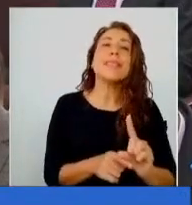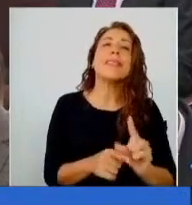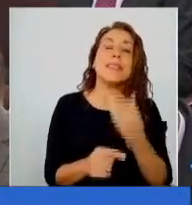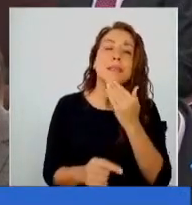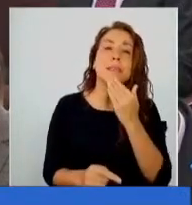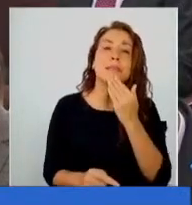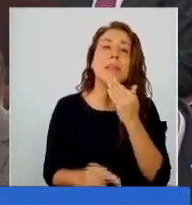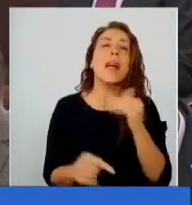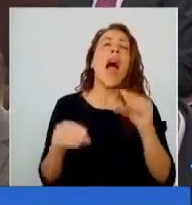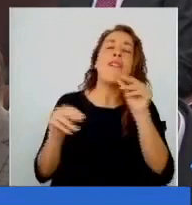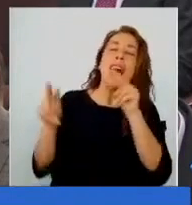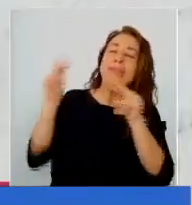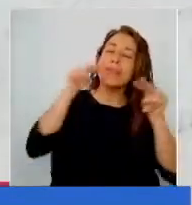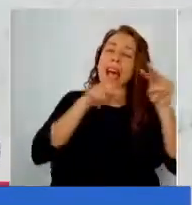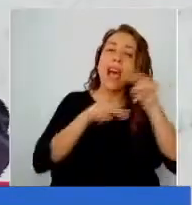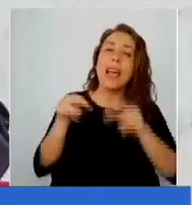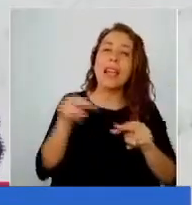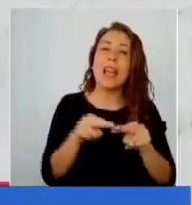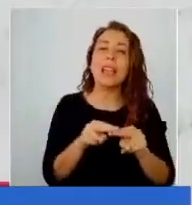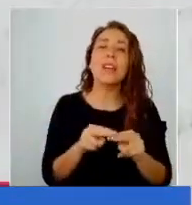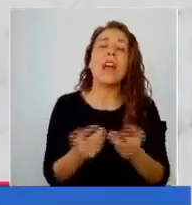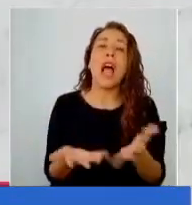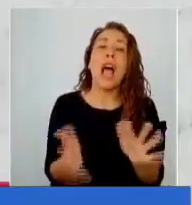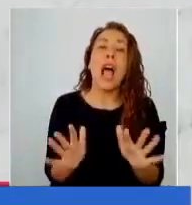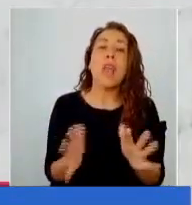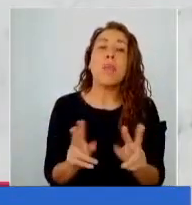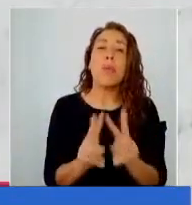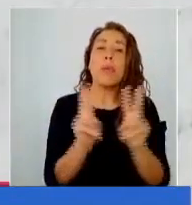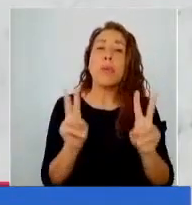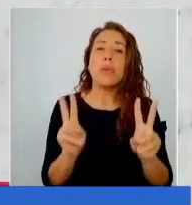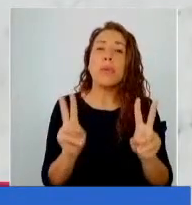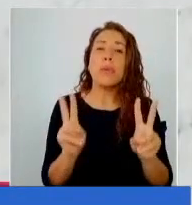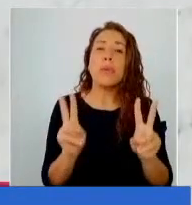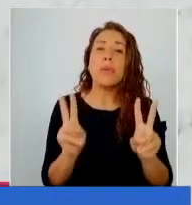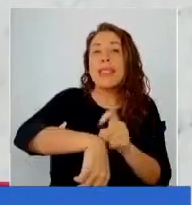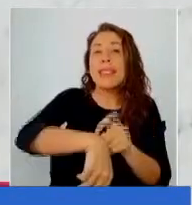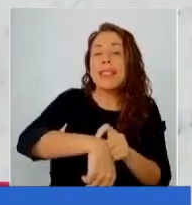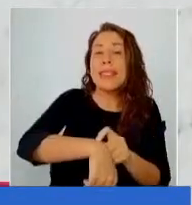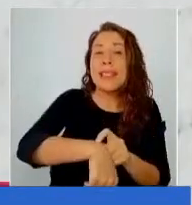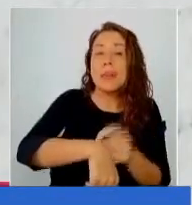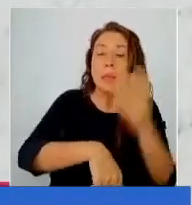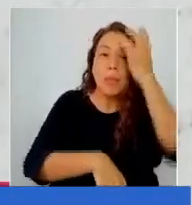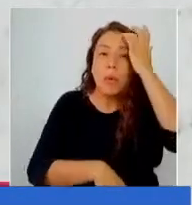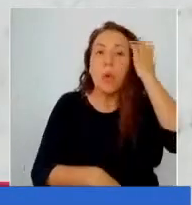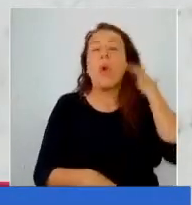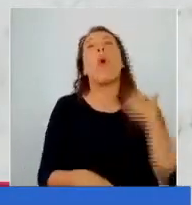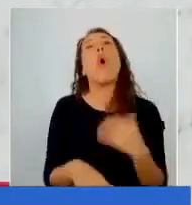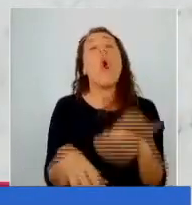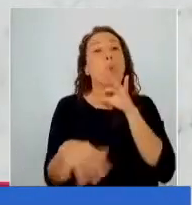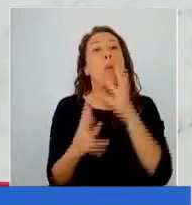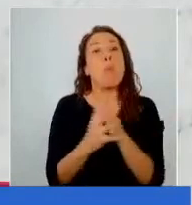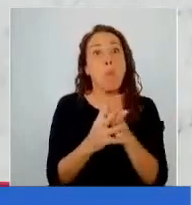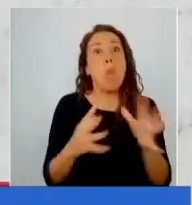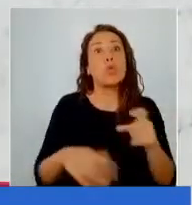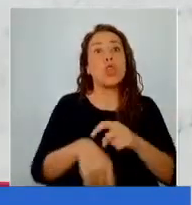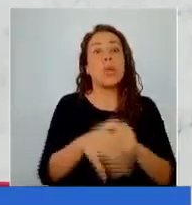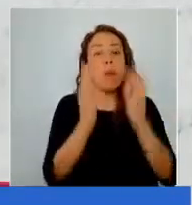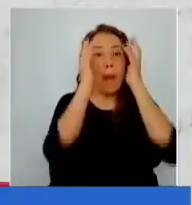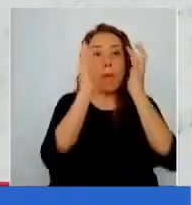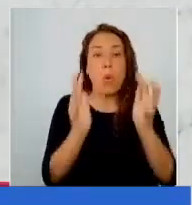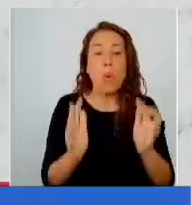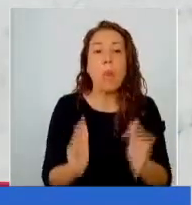con lo que quizás de un punto de vista de tiempo ocupó un espacio muy relevante y que son los cambios